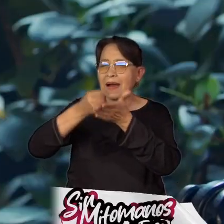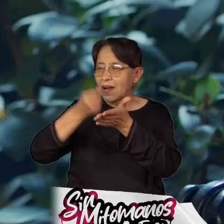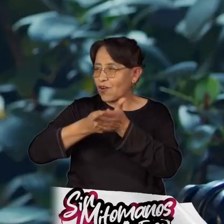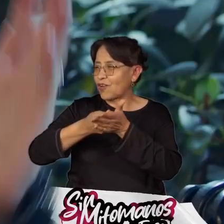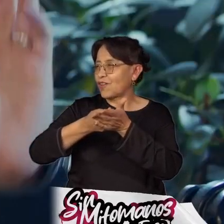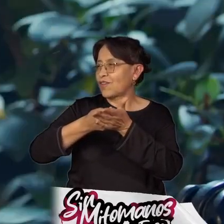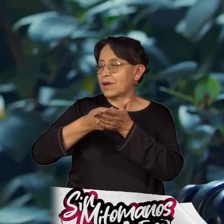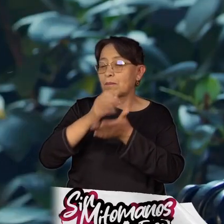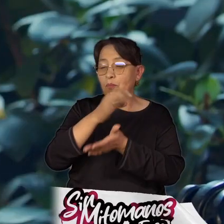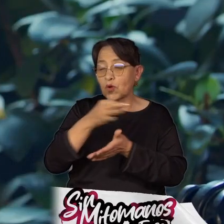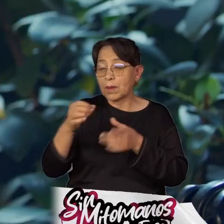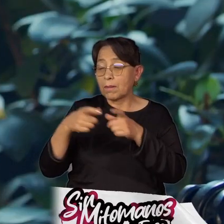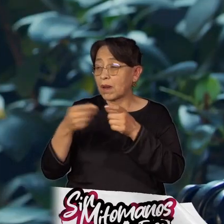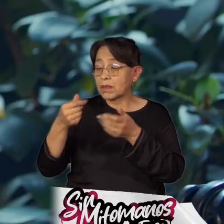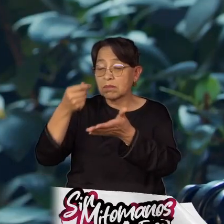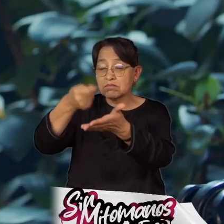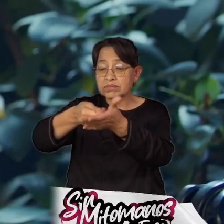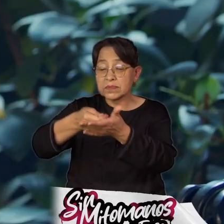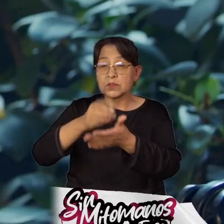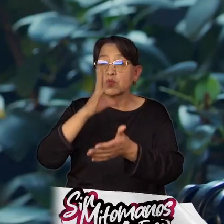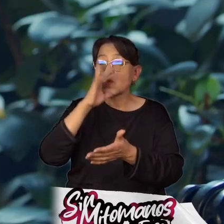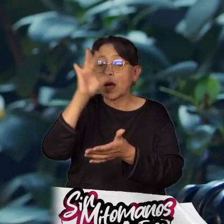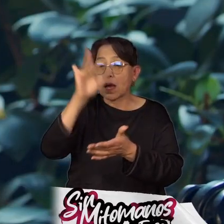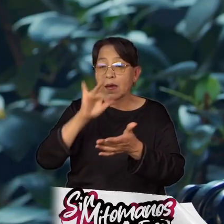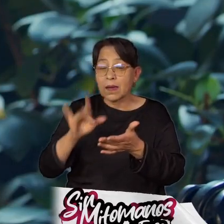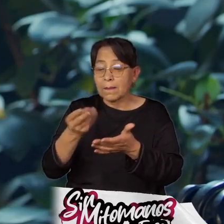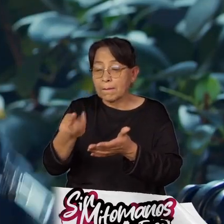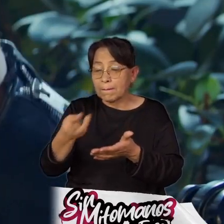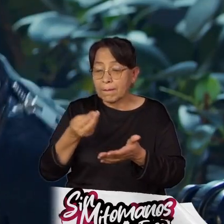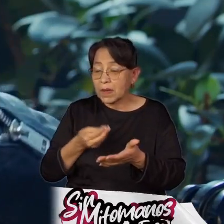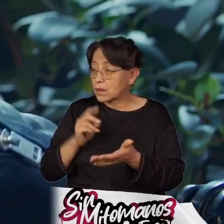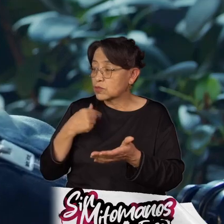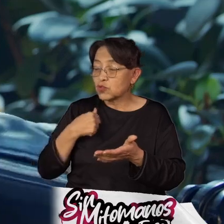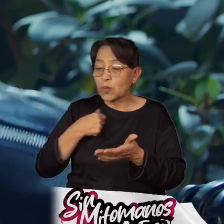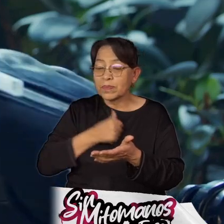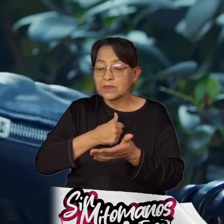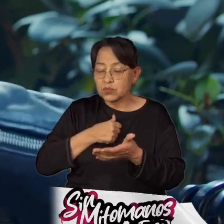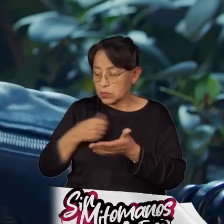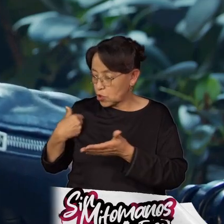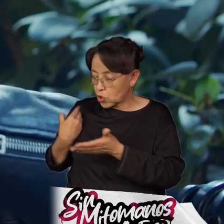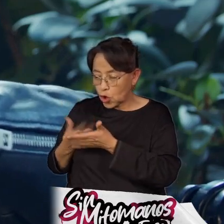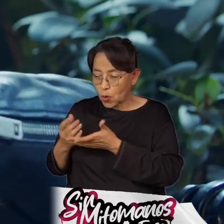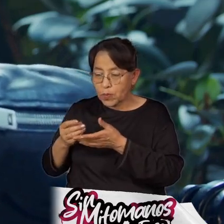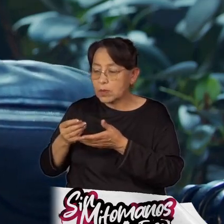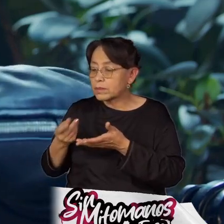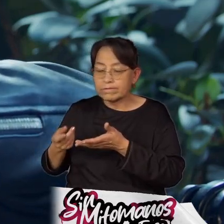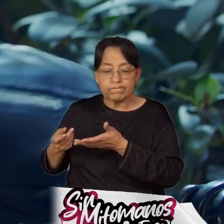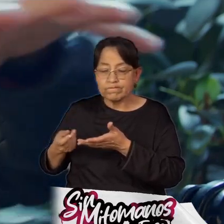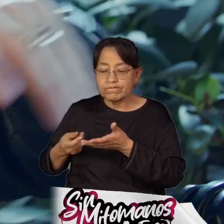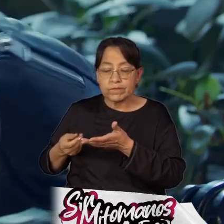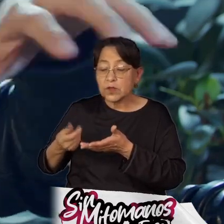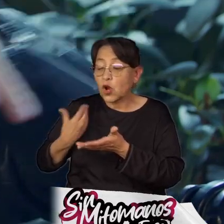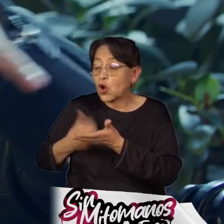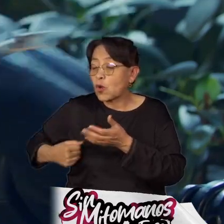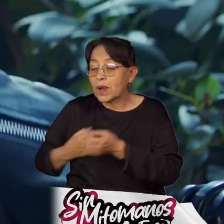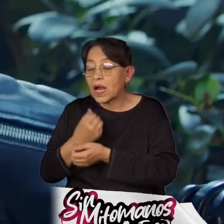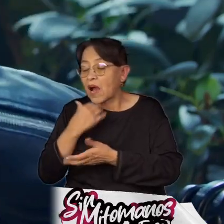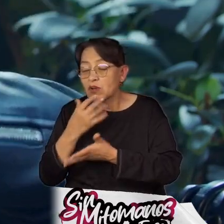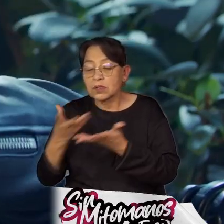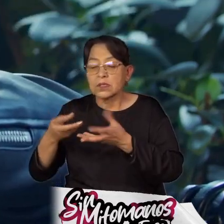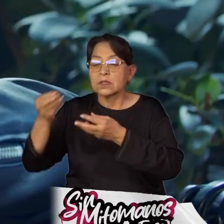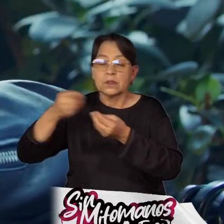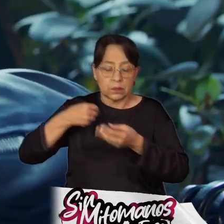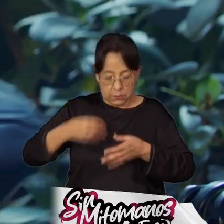Dejaban billetes y monedas ahí. ¿Y qué hacía la persona? No había un cajero, simplemente cambiaban sus billetes, así agarraban el mercado que iban a